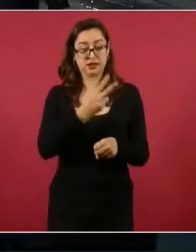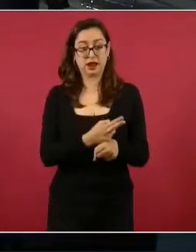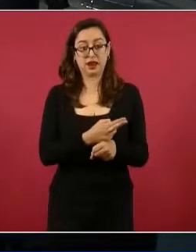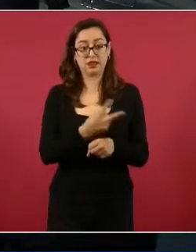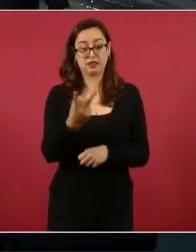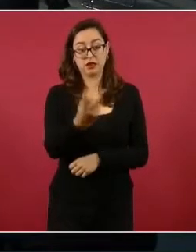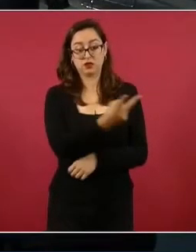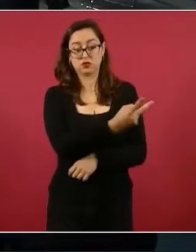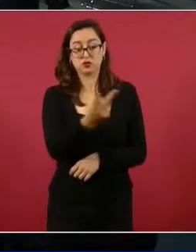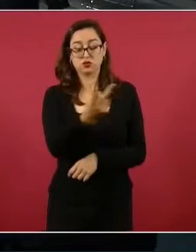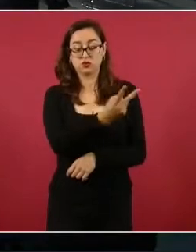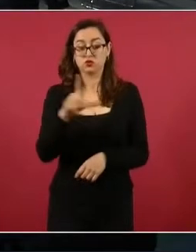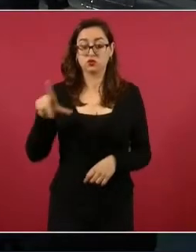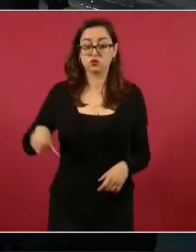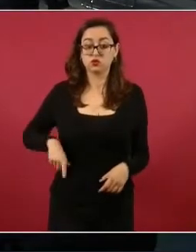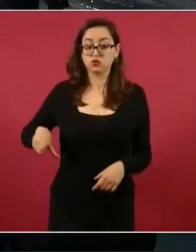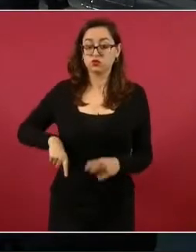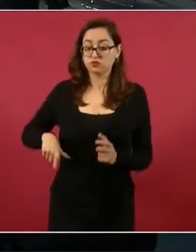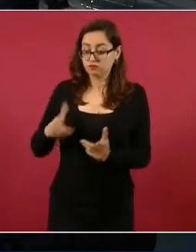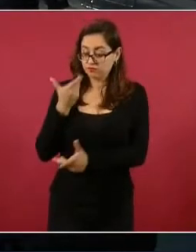son servidores públicos